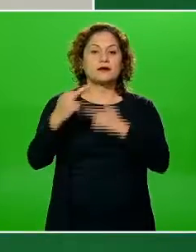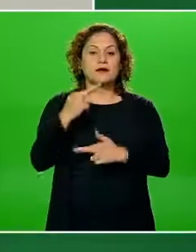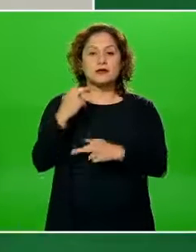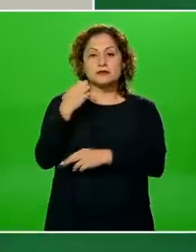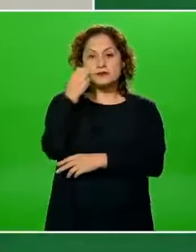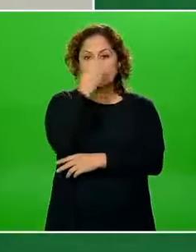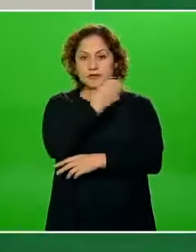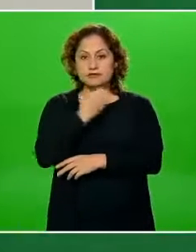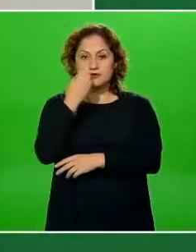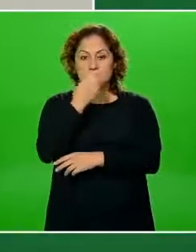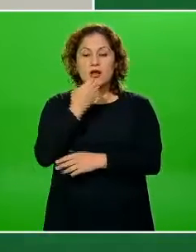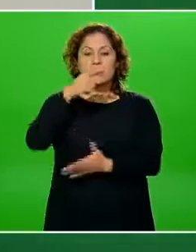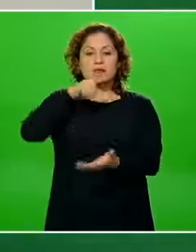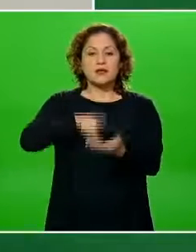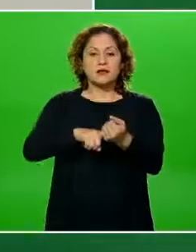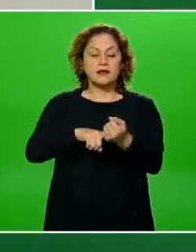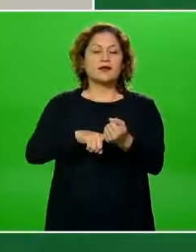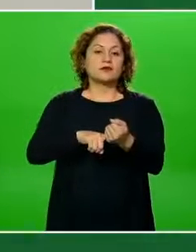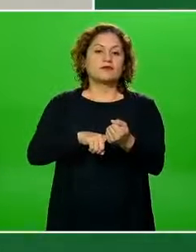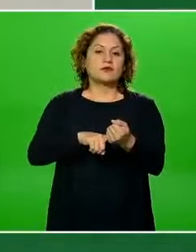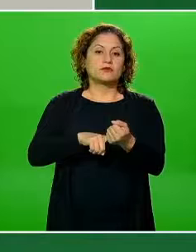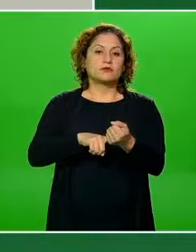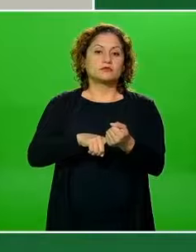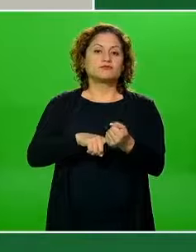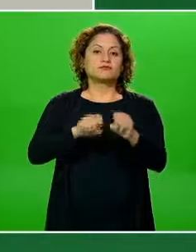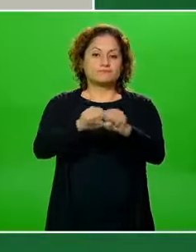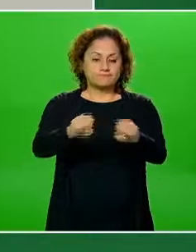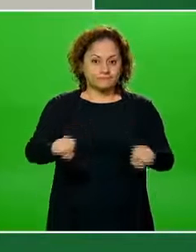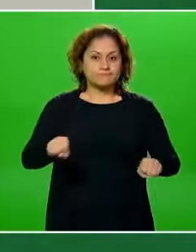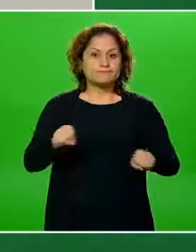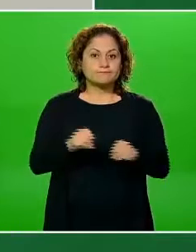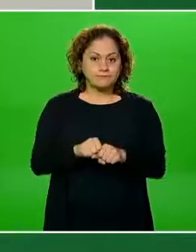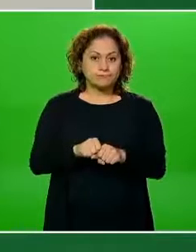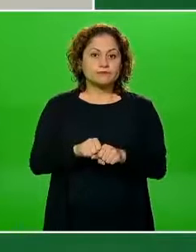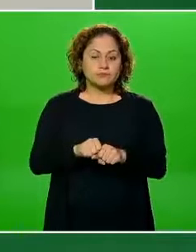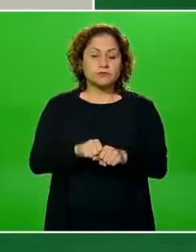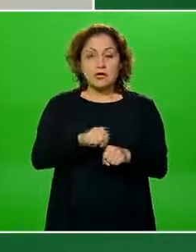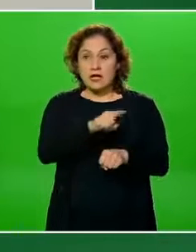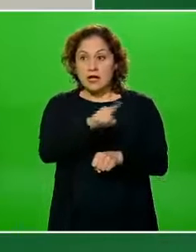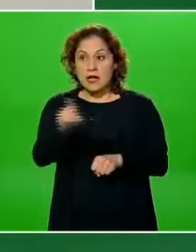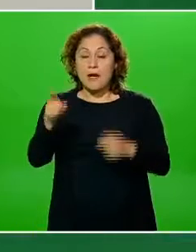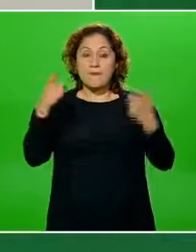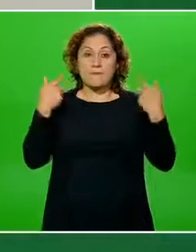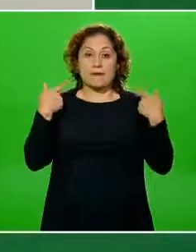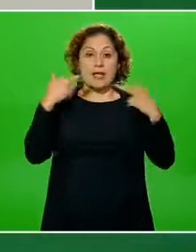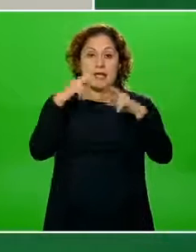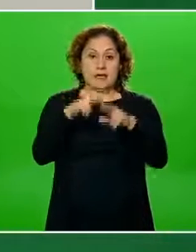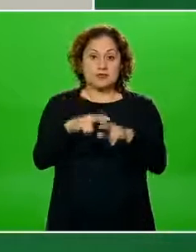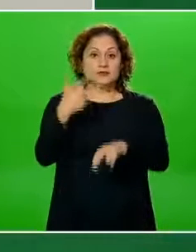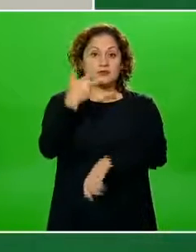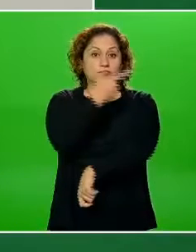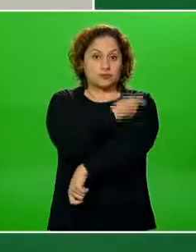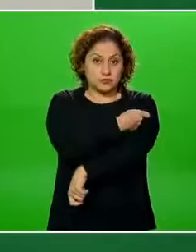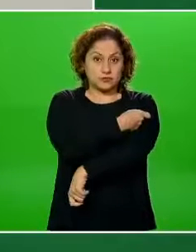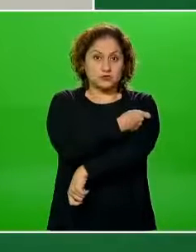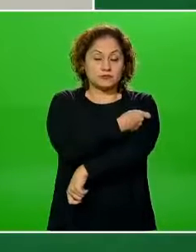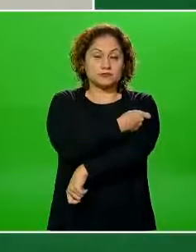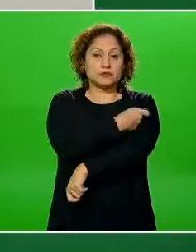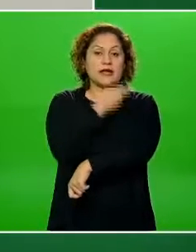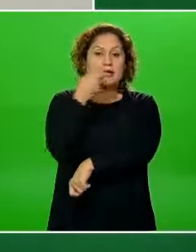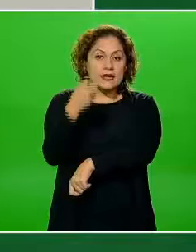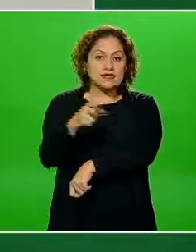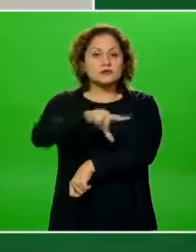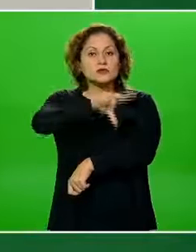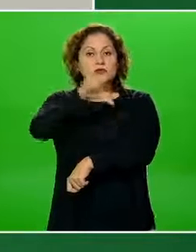clases presenciales. Que los trabajadores de la educación estén vacunados va a contribuir a otras medidas